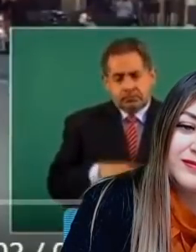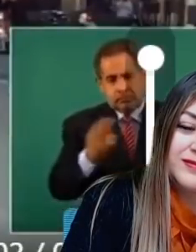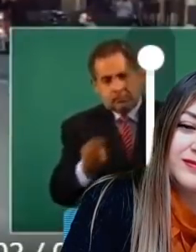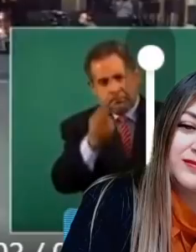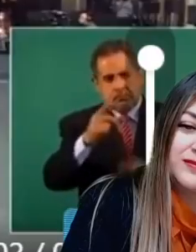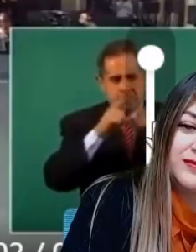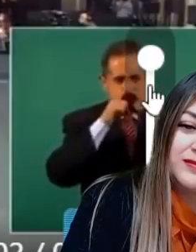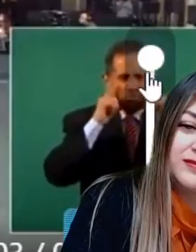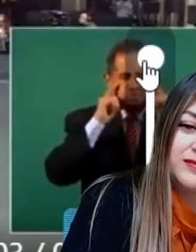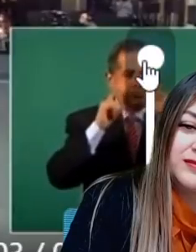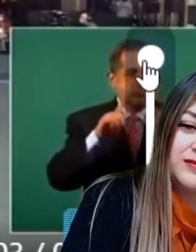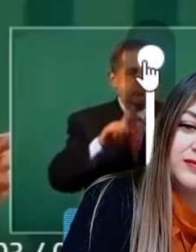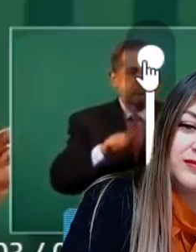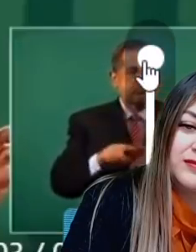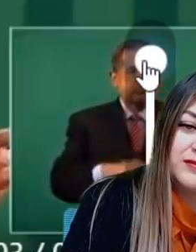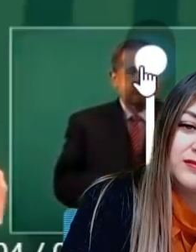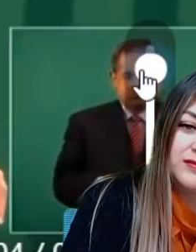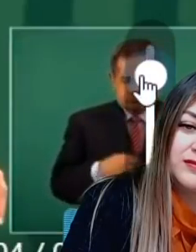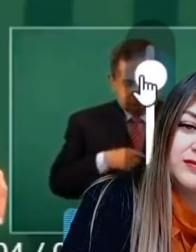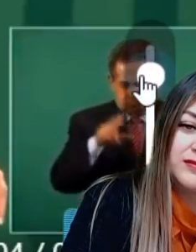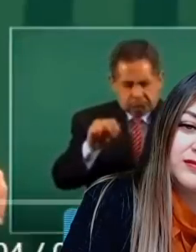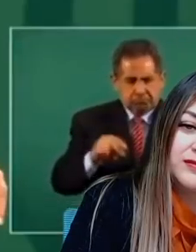cubrebocas? No.